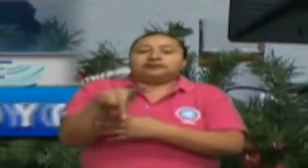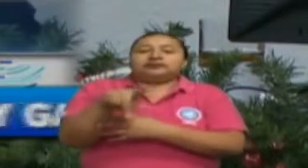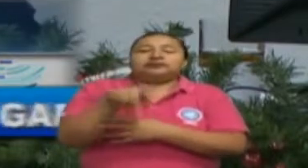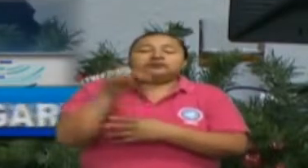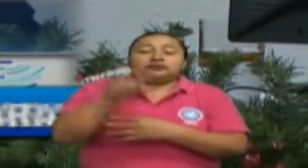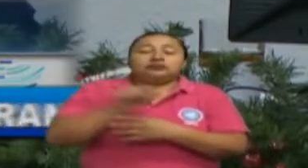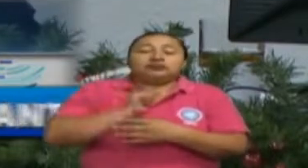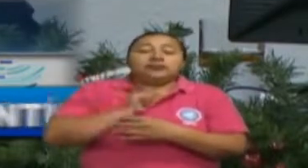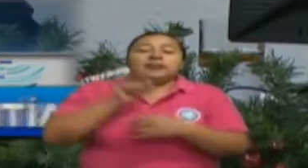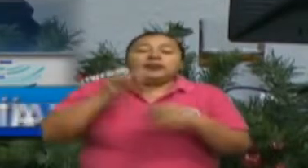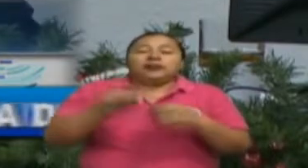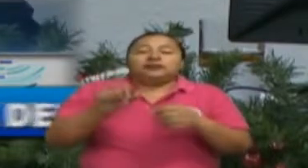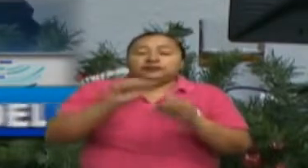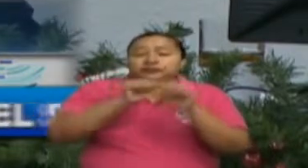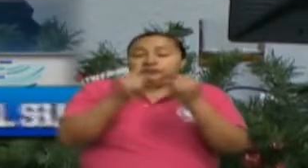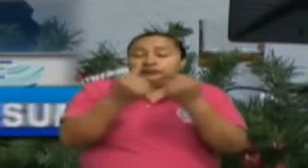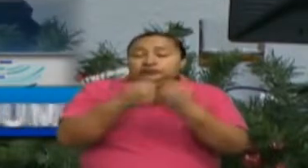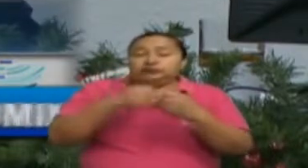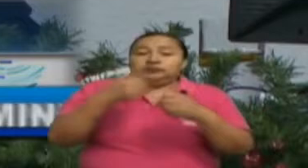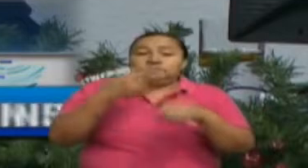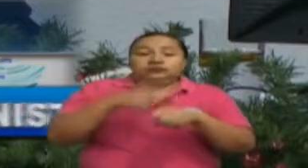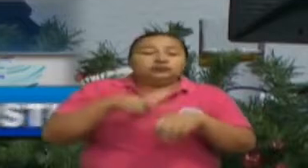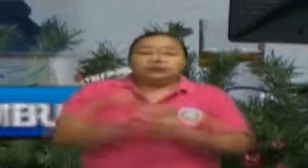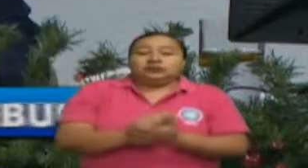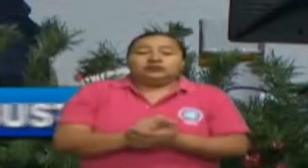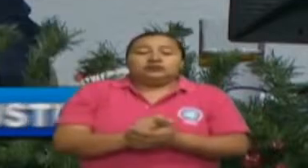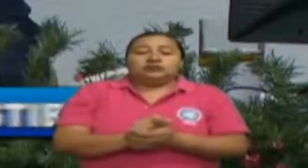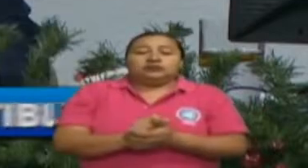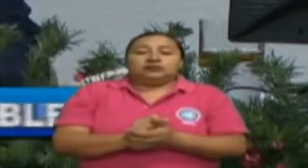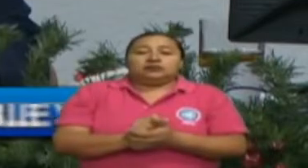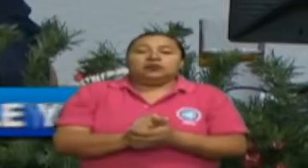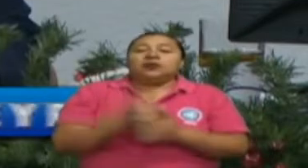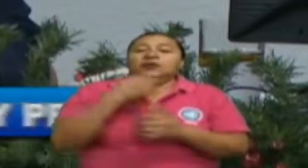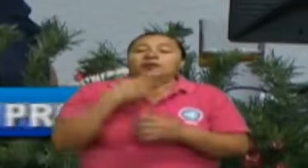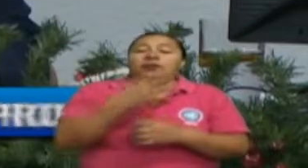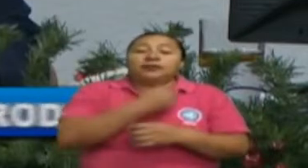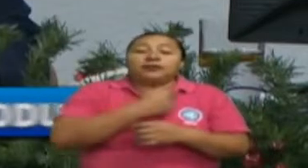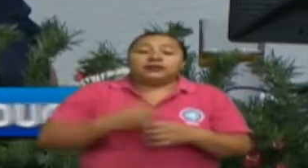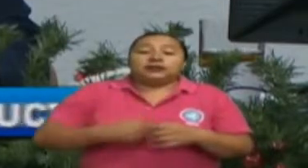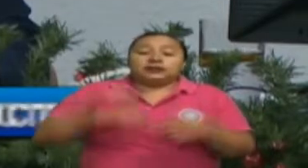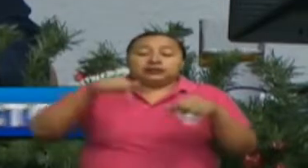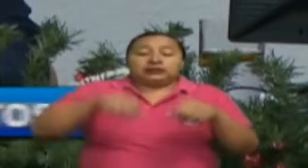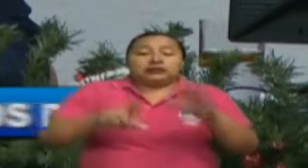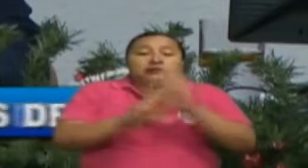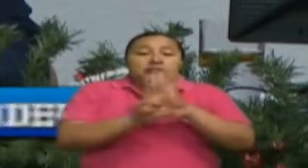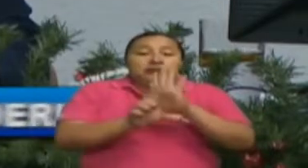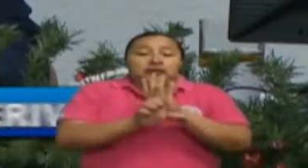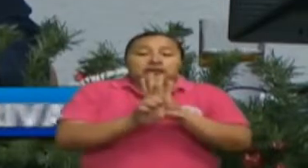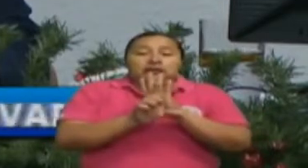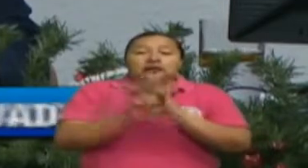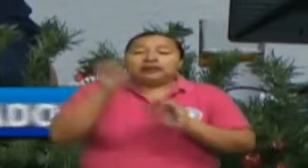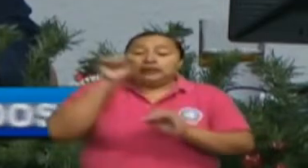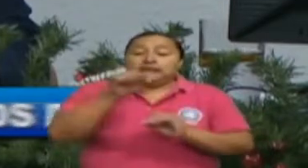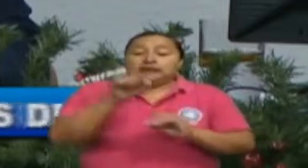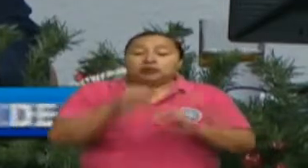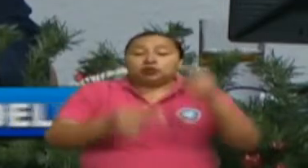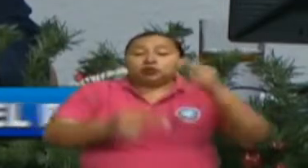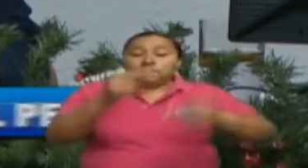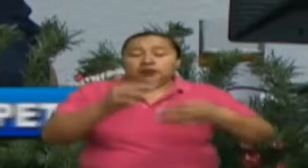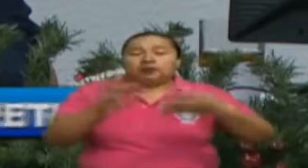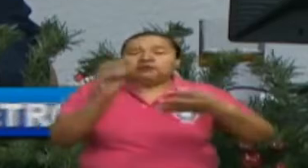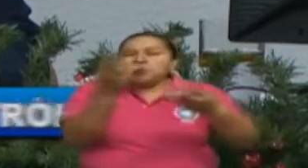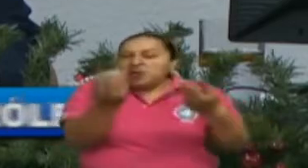petróleos, Sociedad Anónima DNP. Por ministerio de la presente ley,